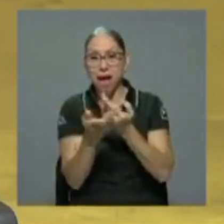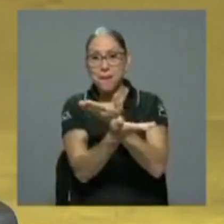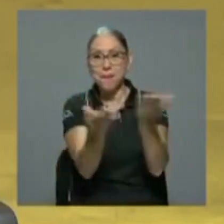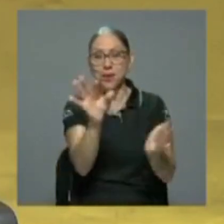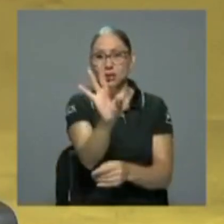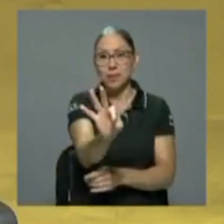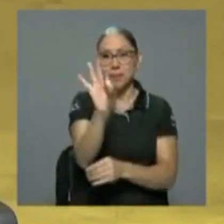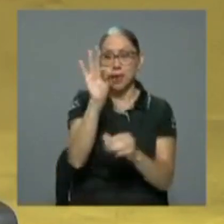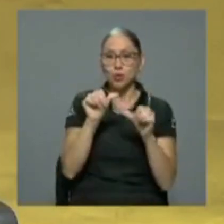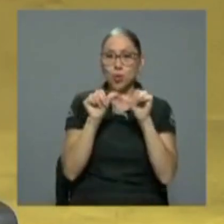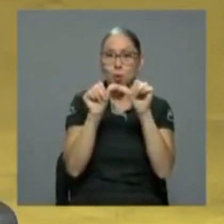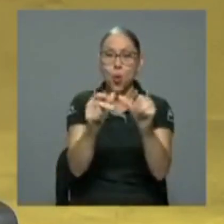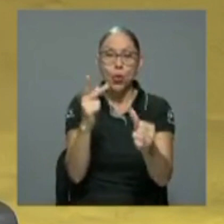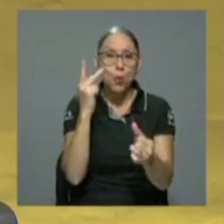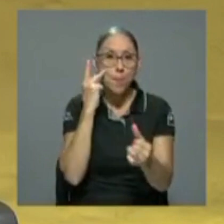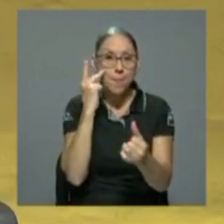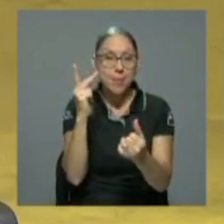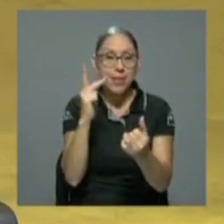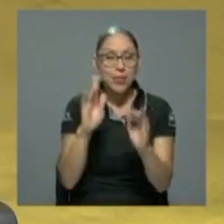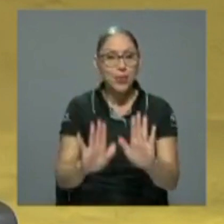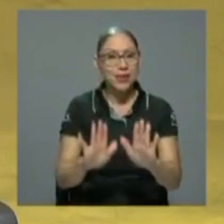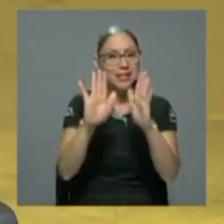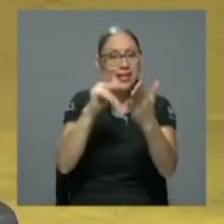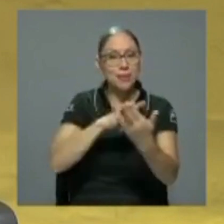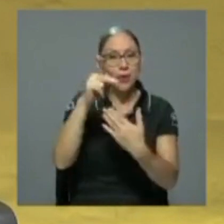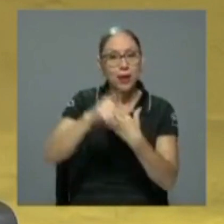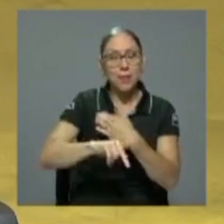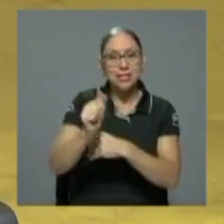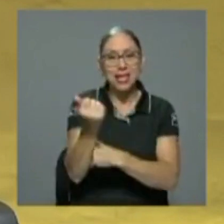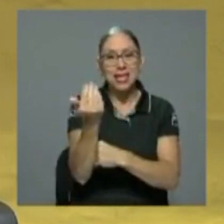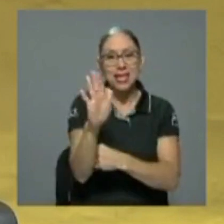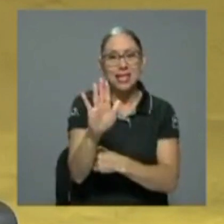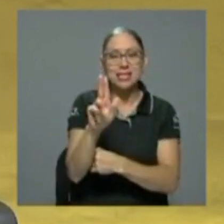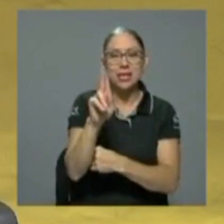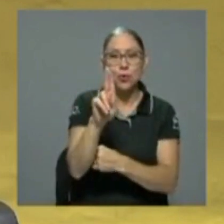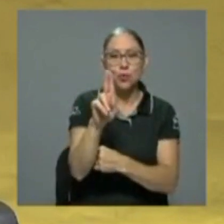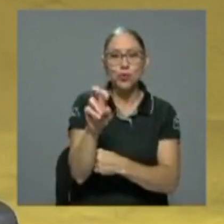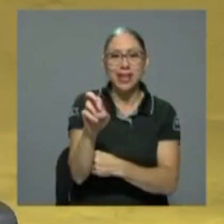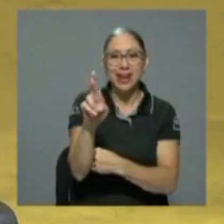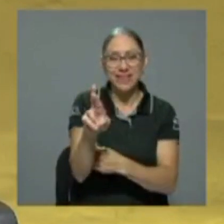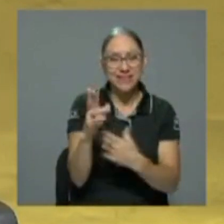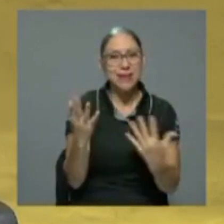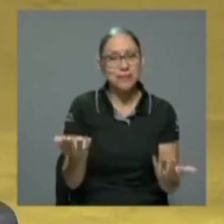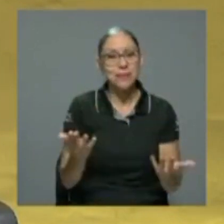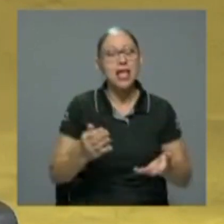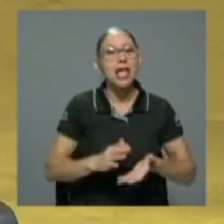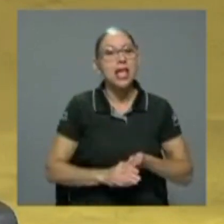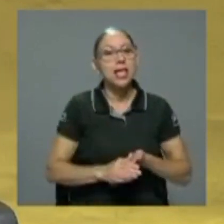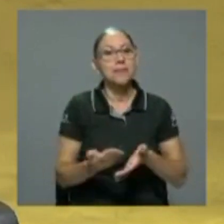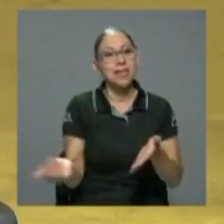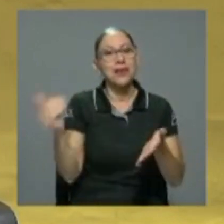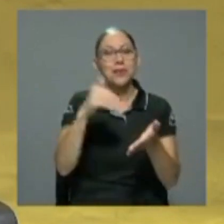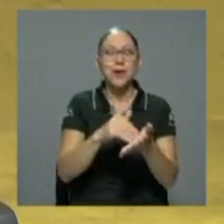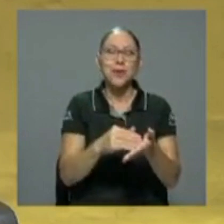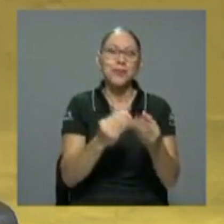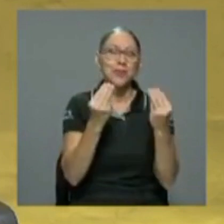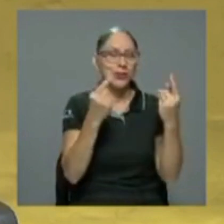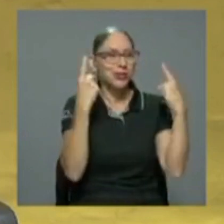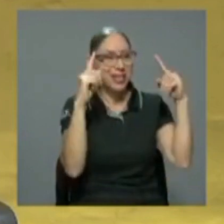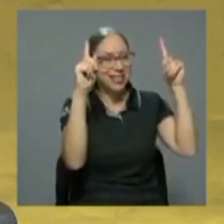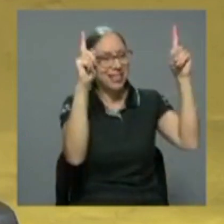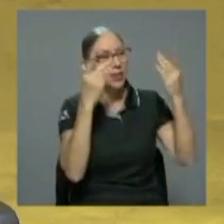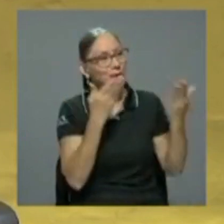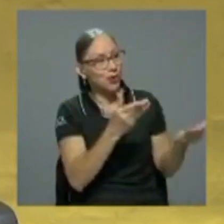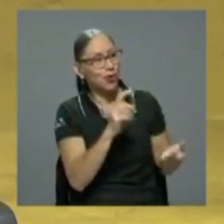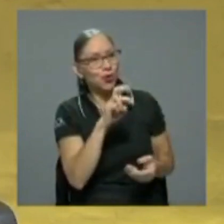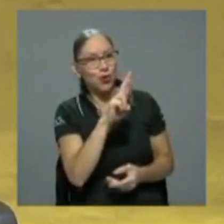se mantengan con los espléndidos programas de 15 UCR y de nuevo muchos éxitos,